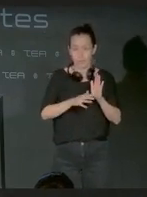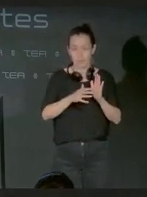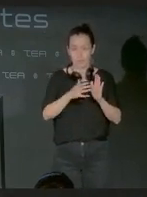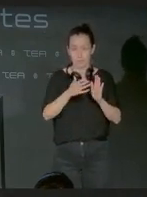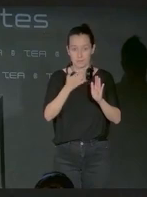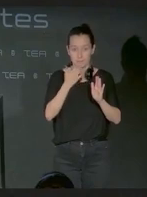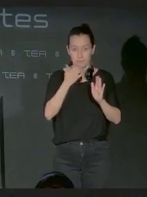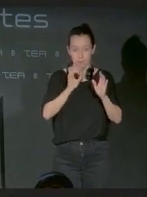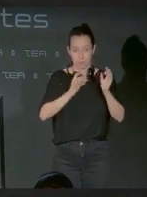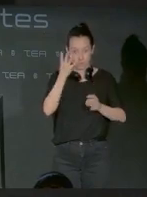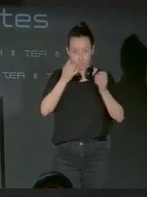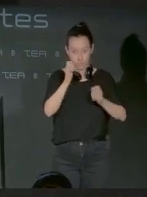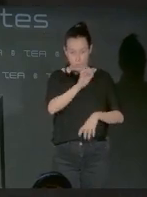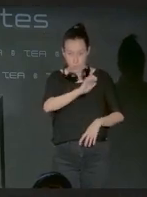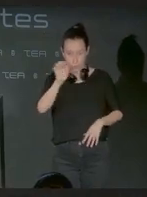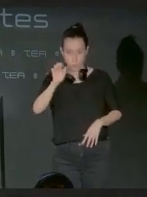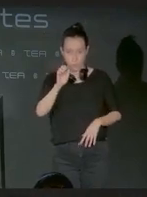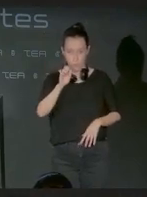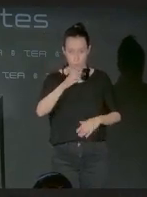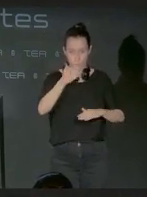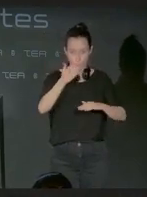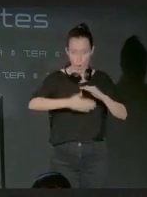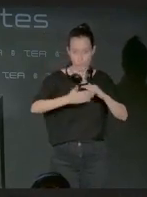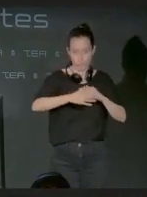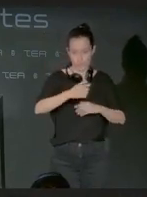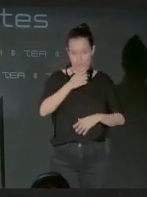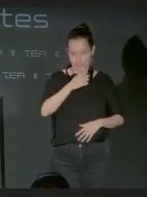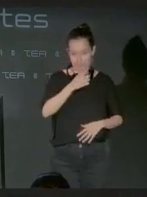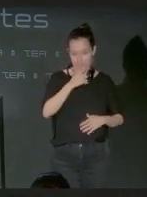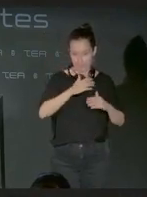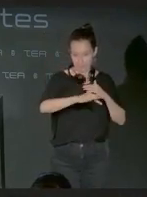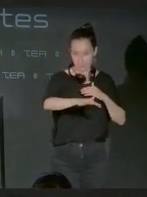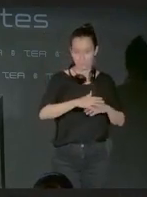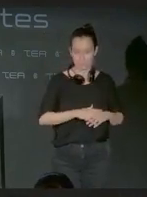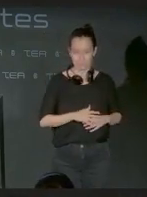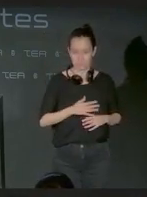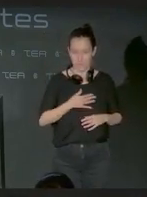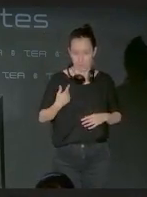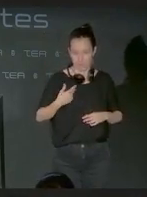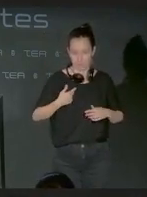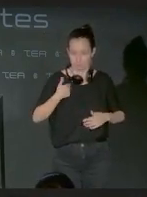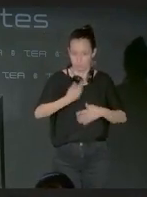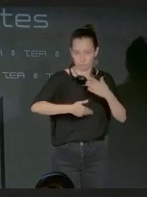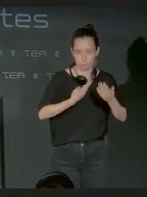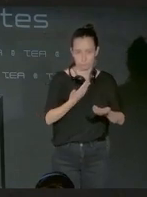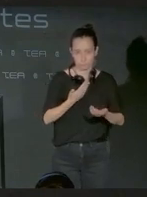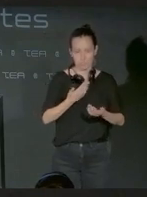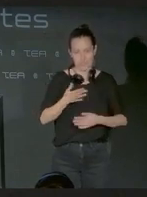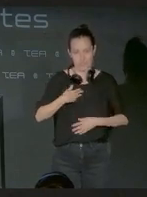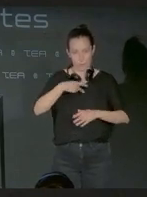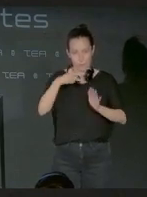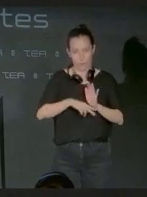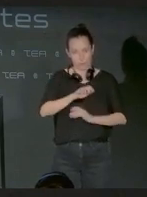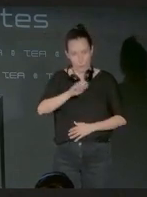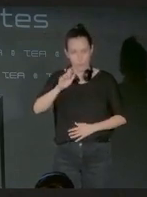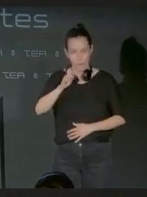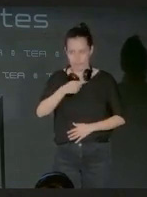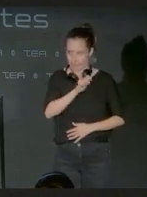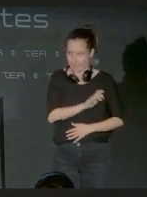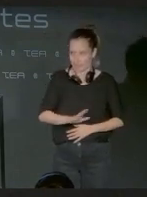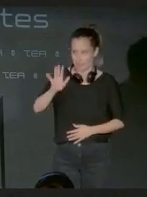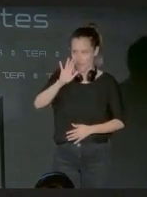y Horizon llevar a cabo una revisión de la norma europea sobre las ayudas estatales como reglamento general de extinción